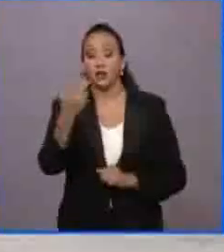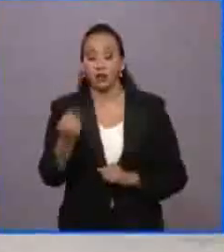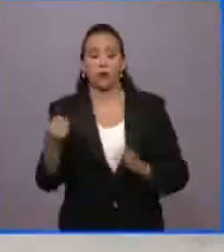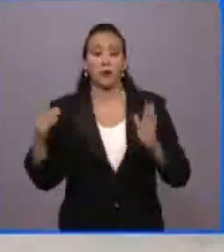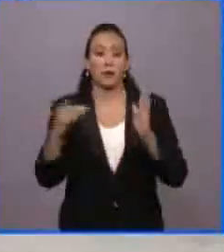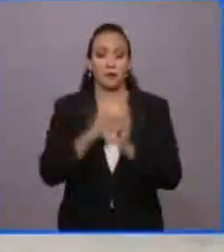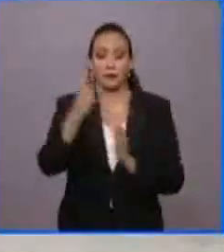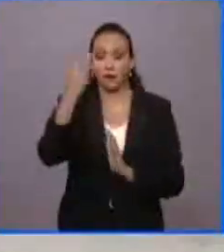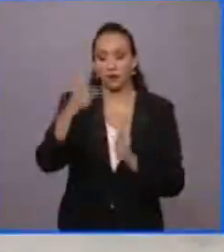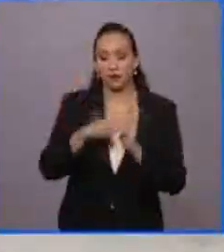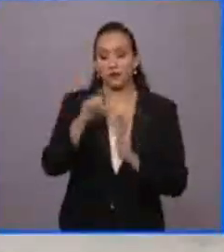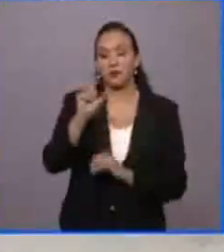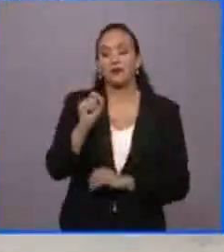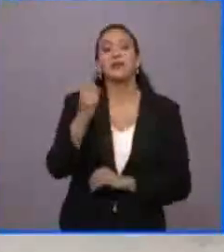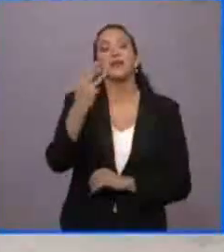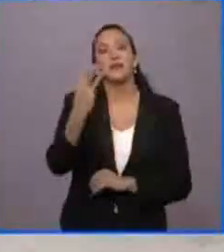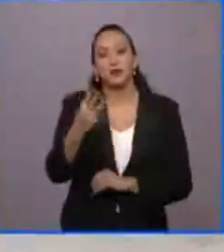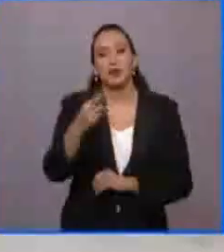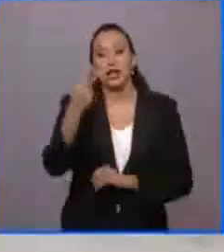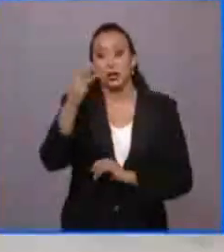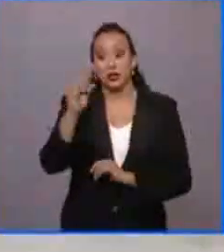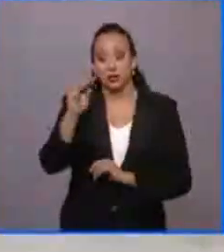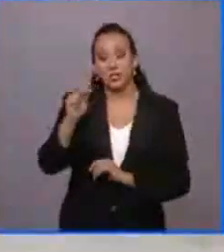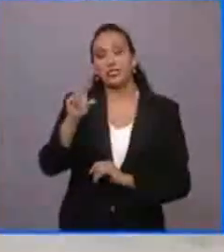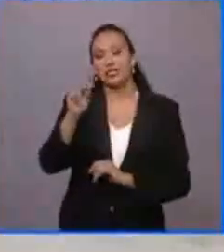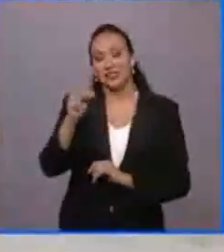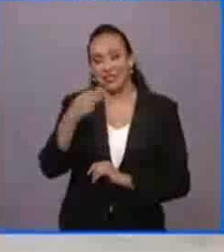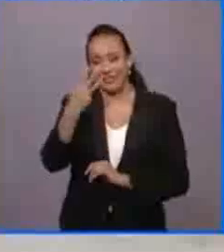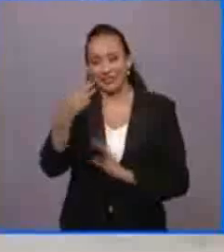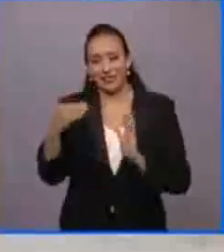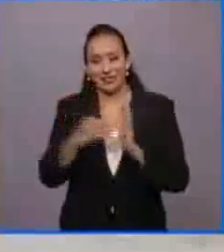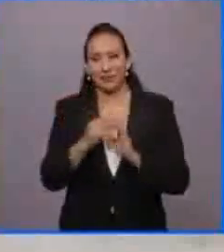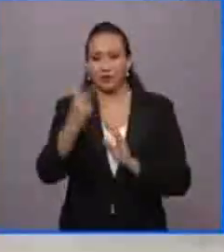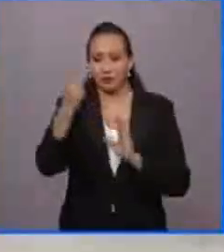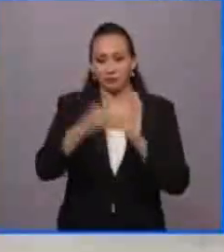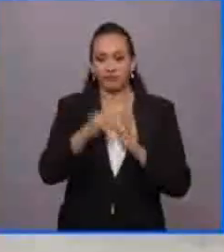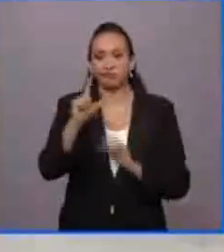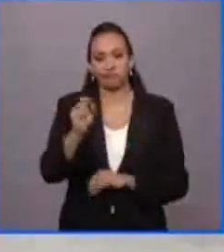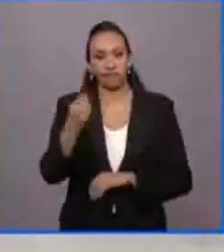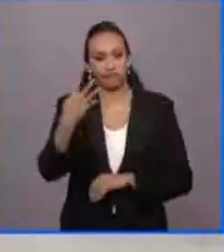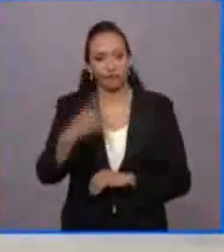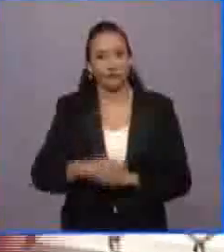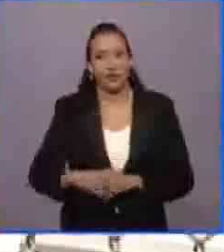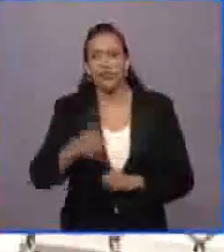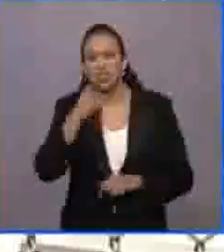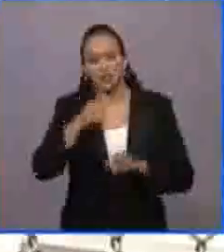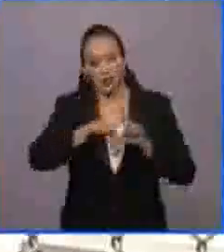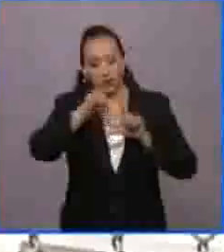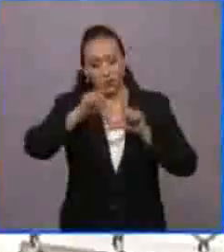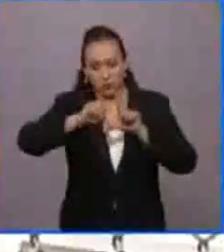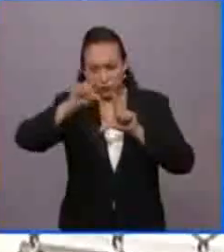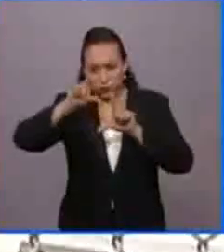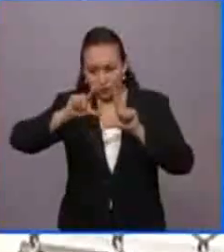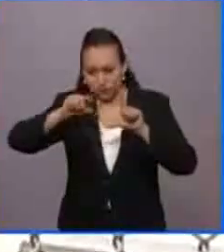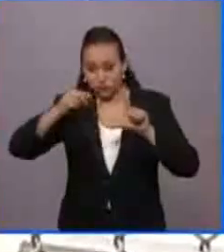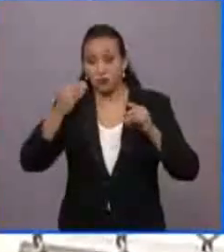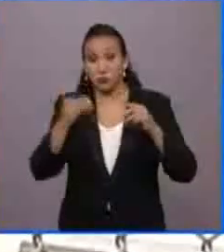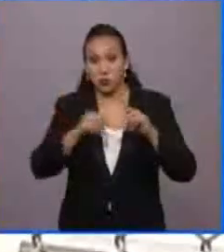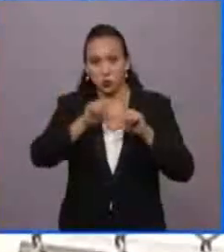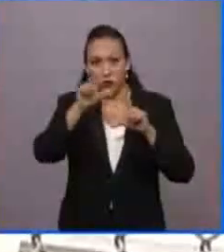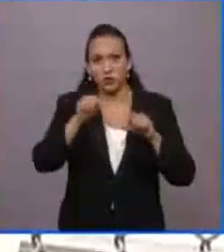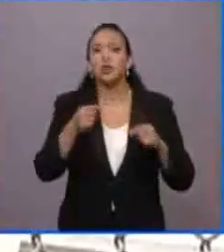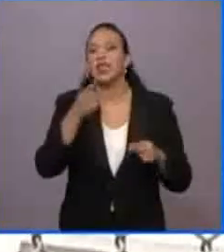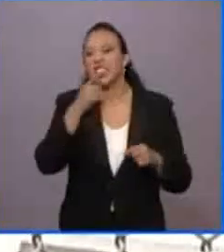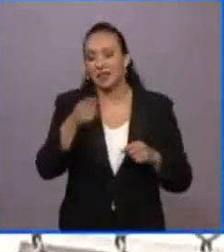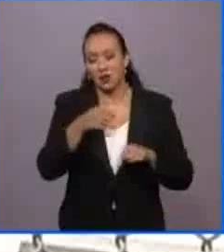89,000 en 2023 y 83,000 en 2024, según datos del Secretariado Ejecutivo del Sistema Nacional de